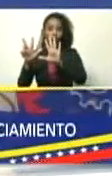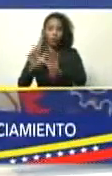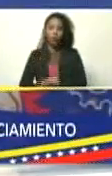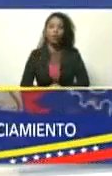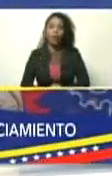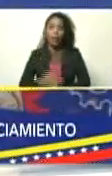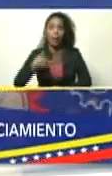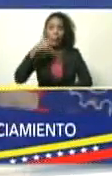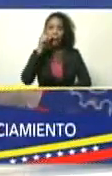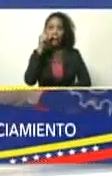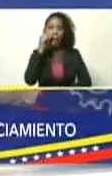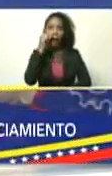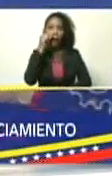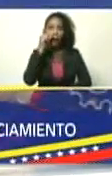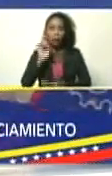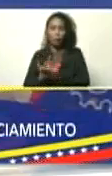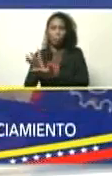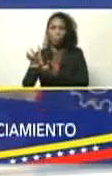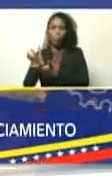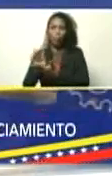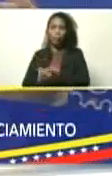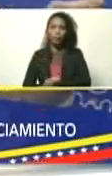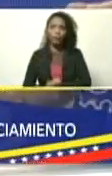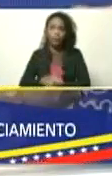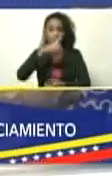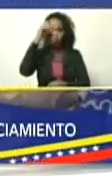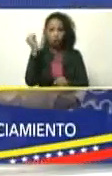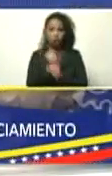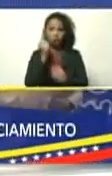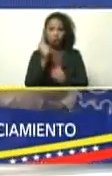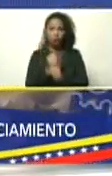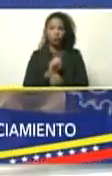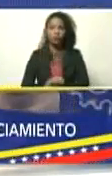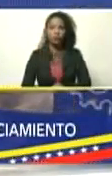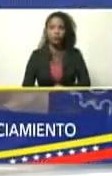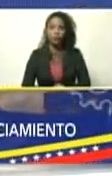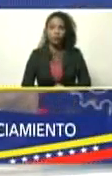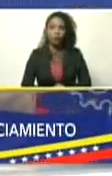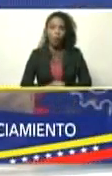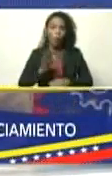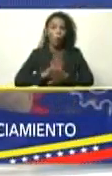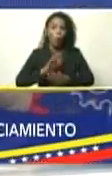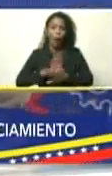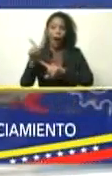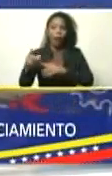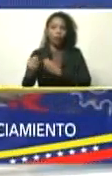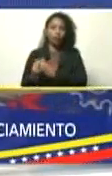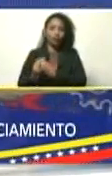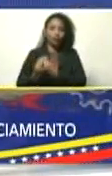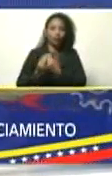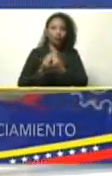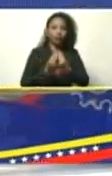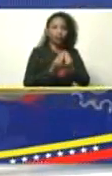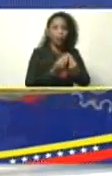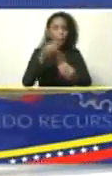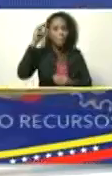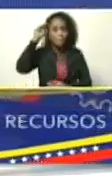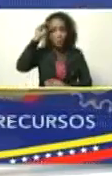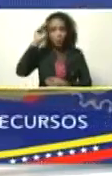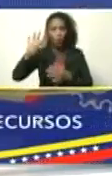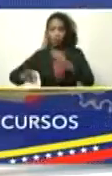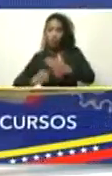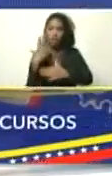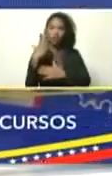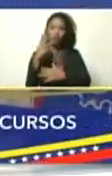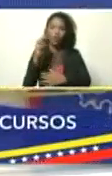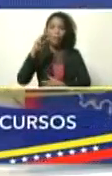a mi papá lo botaron del trabajo, porque estaba acompañando al maestro Prieto Figueroa en la fundación del